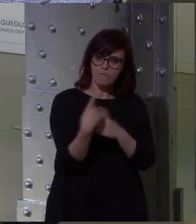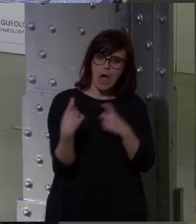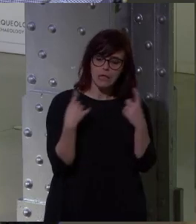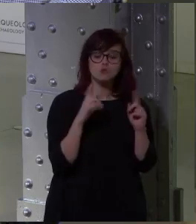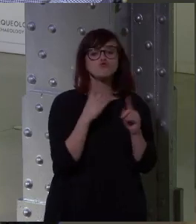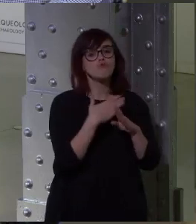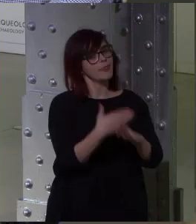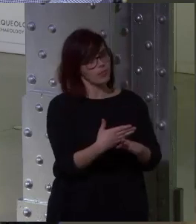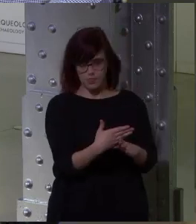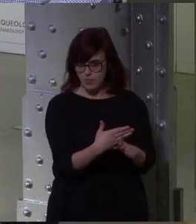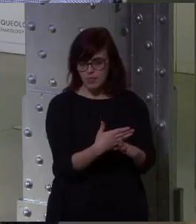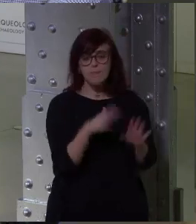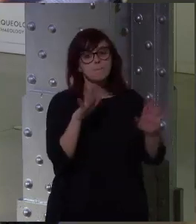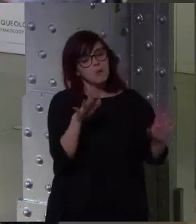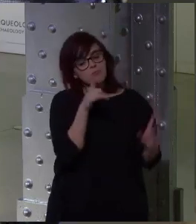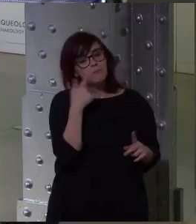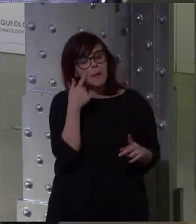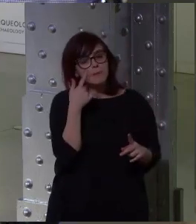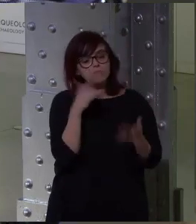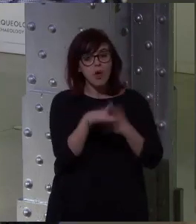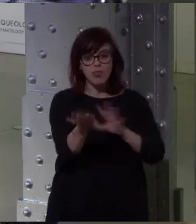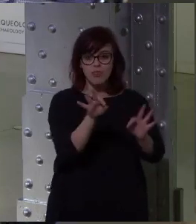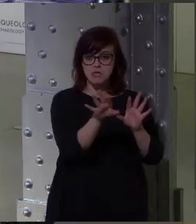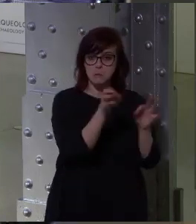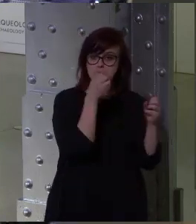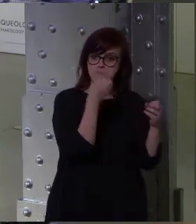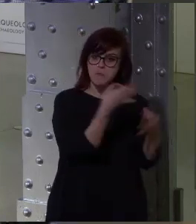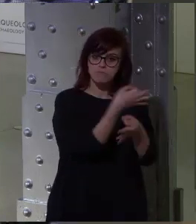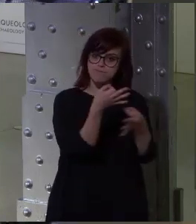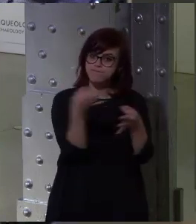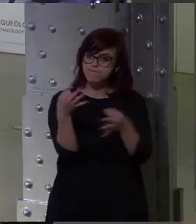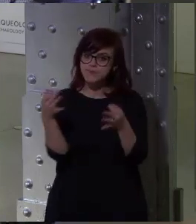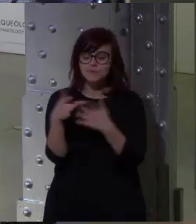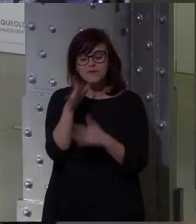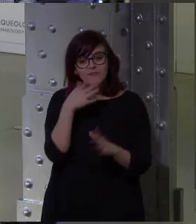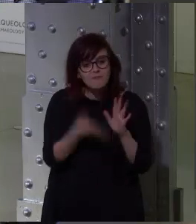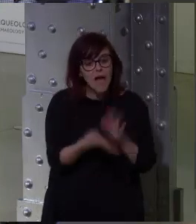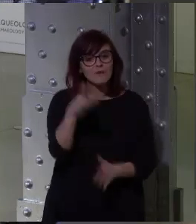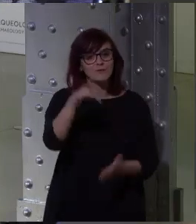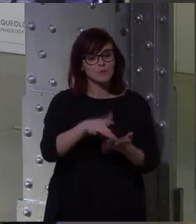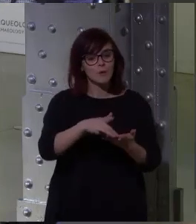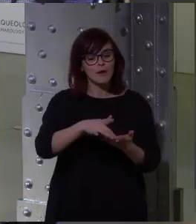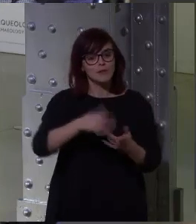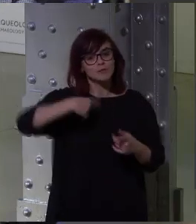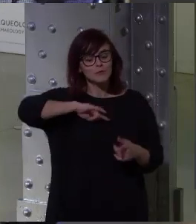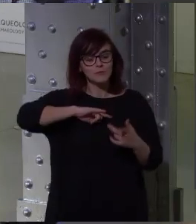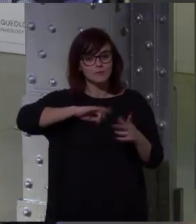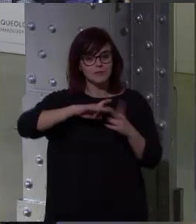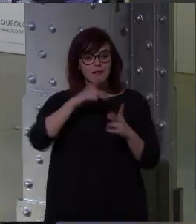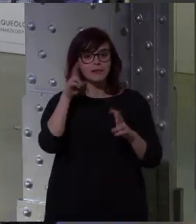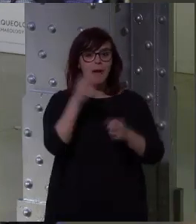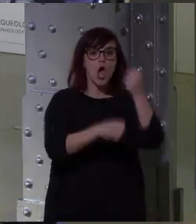que sea suficiente, pero sí vemos como cuando se toman las decisiones adecuadas y como cuando no son las